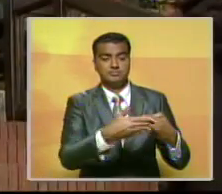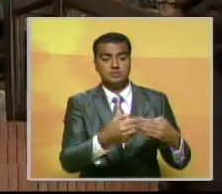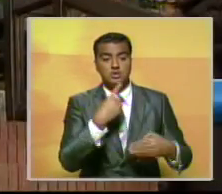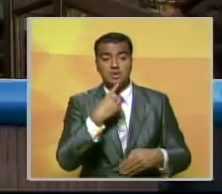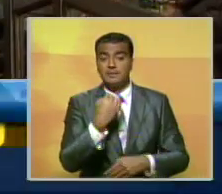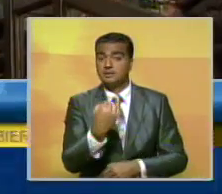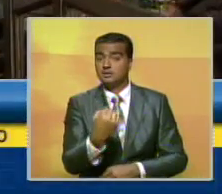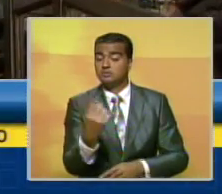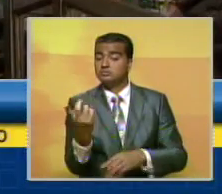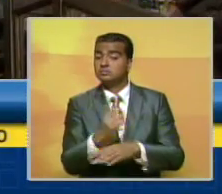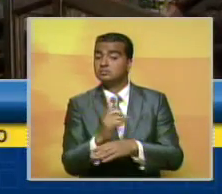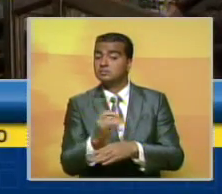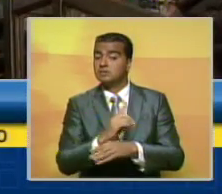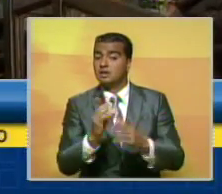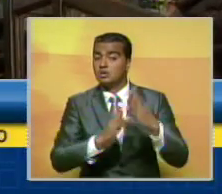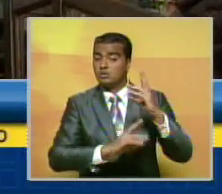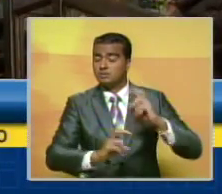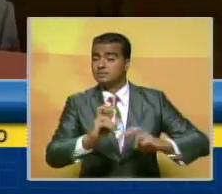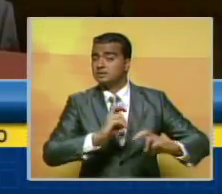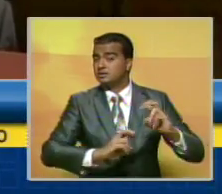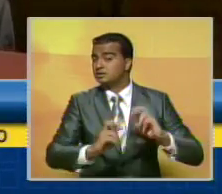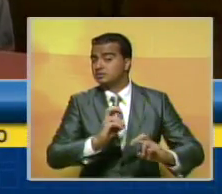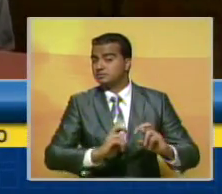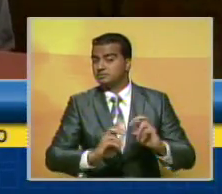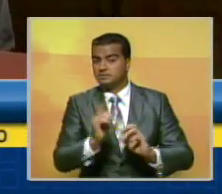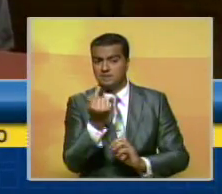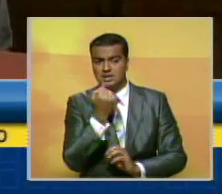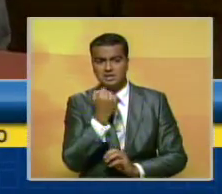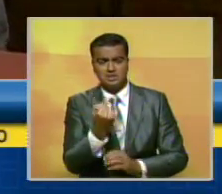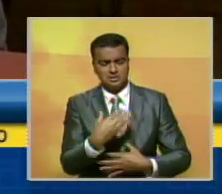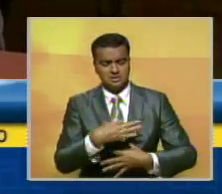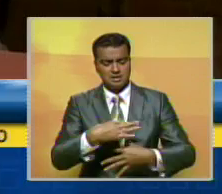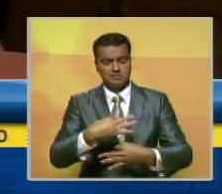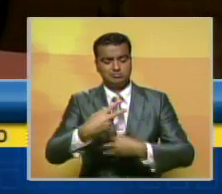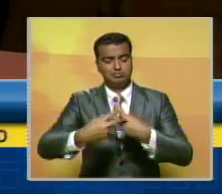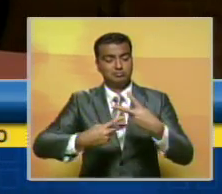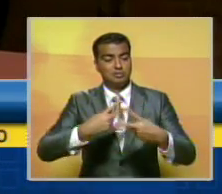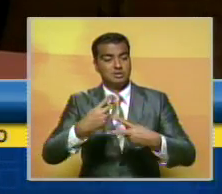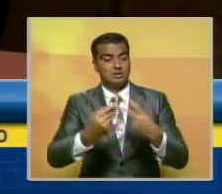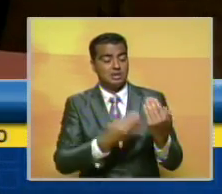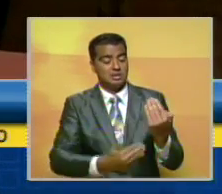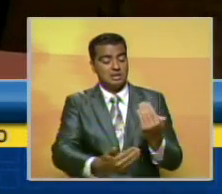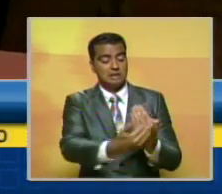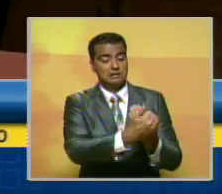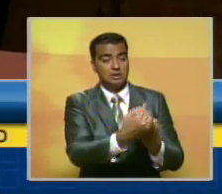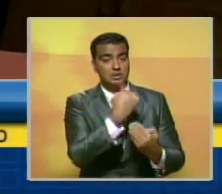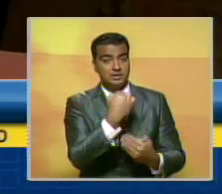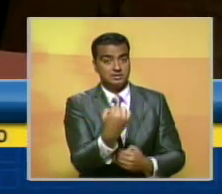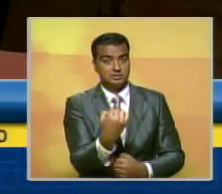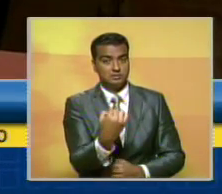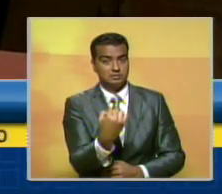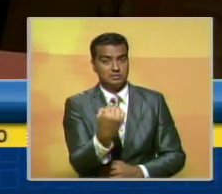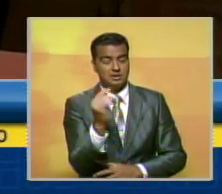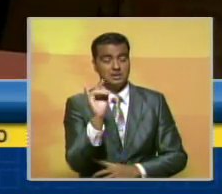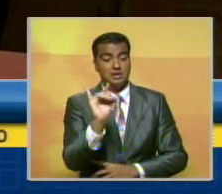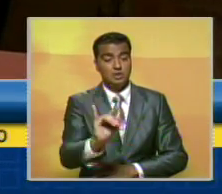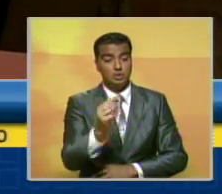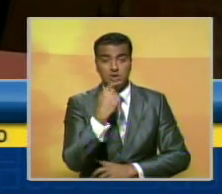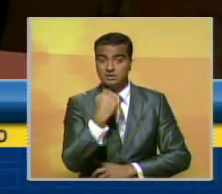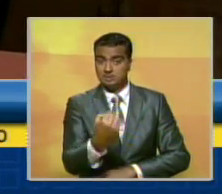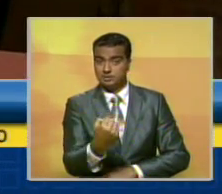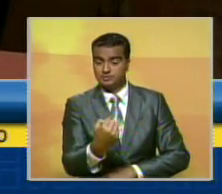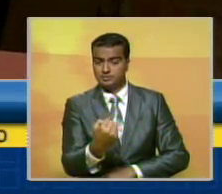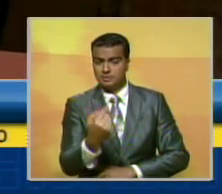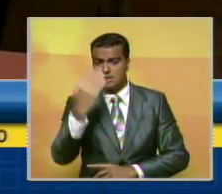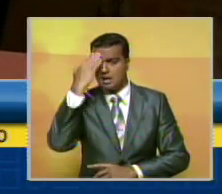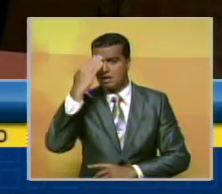Santos pidió celeridad en las investigaciones y señaló que existen intereses políticos detrás de la maniobra. Este lunes, Santos dijo a las